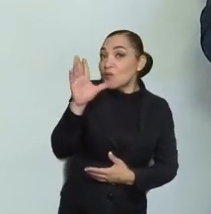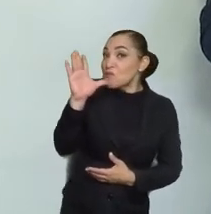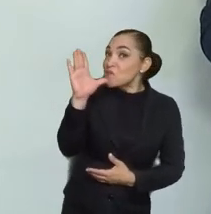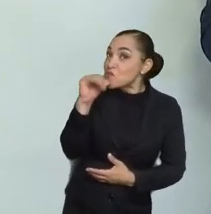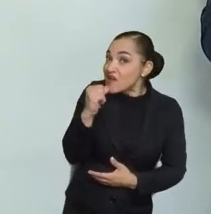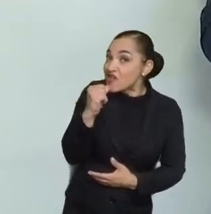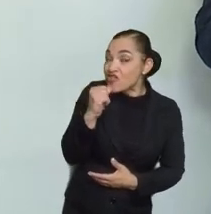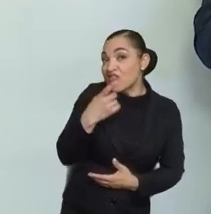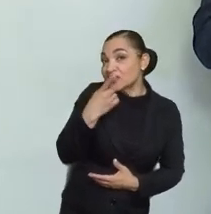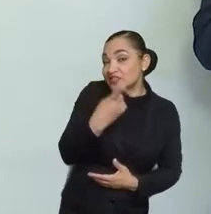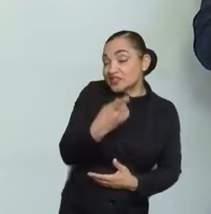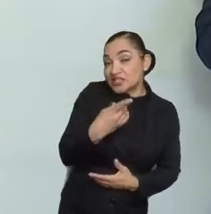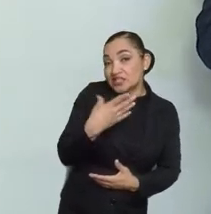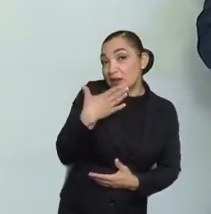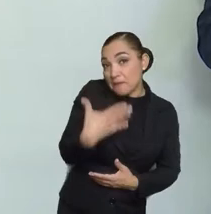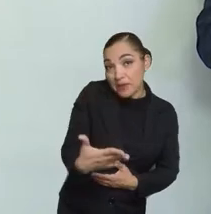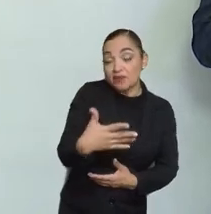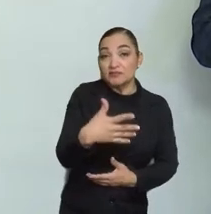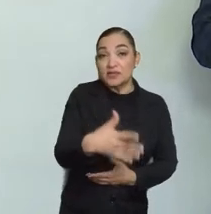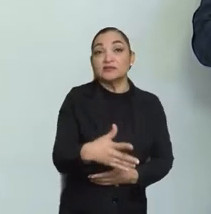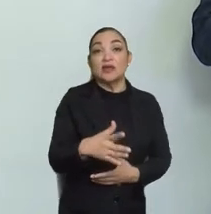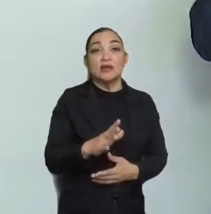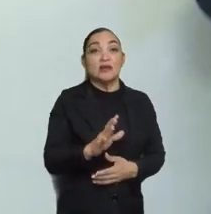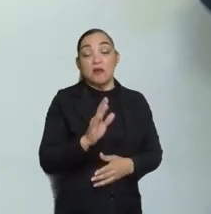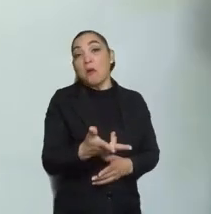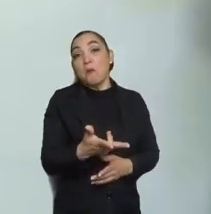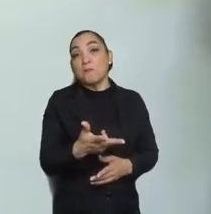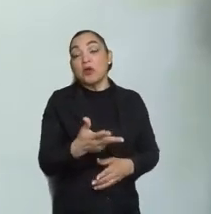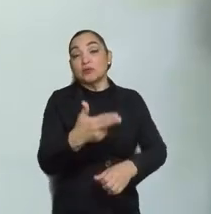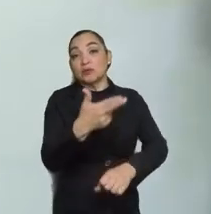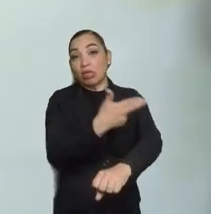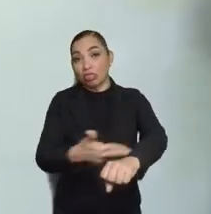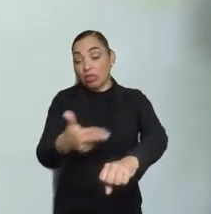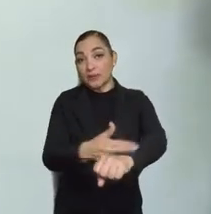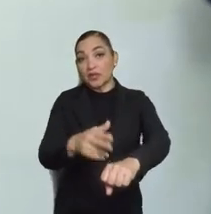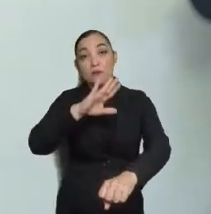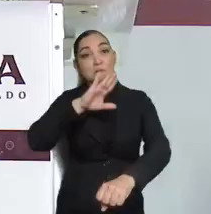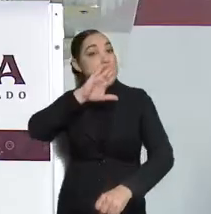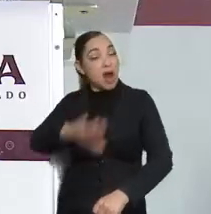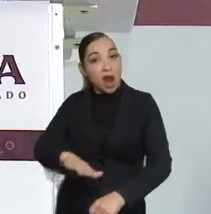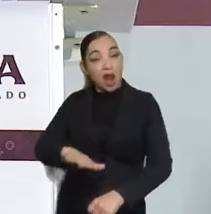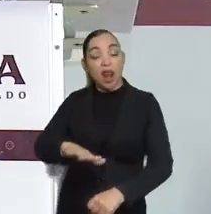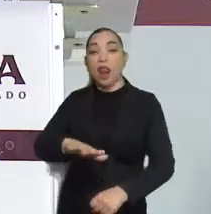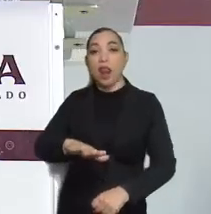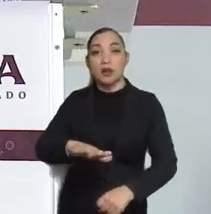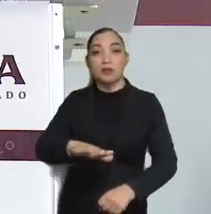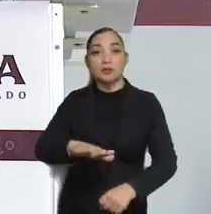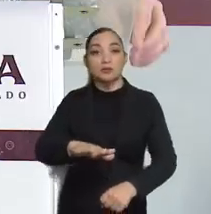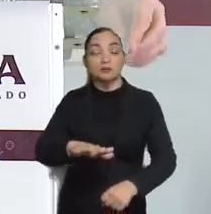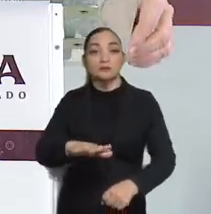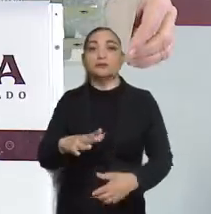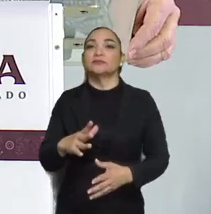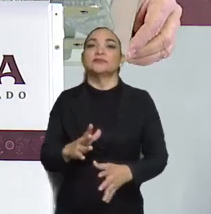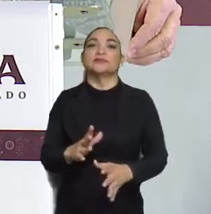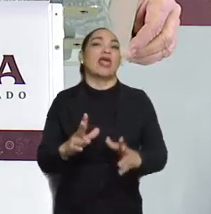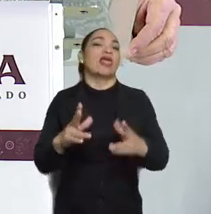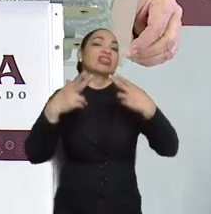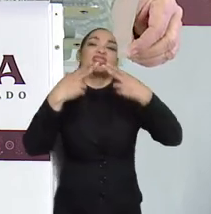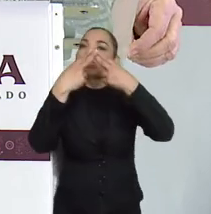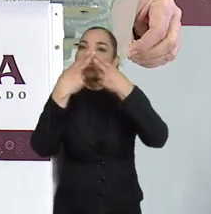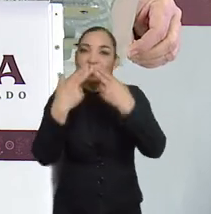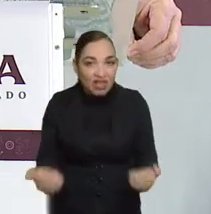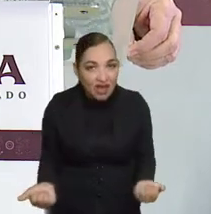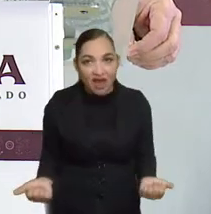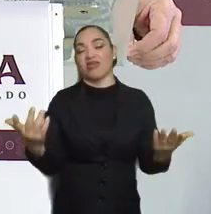el mal tratamiento en razón de que pues no comulgan con nosotros, no. Por eso le dije, no, nadie. Nadie que